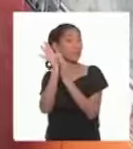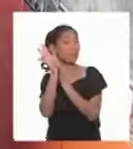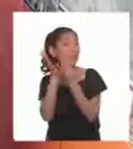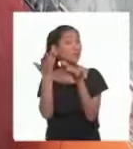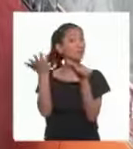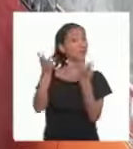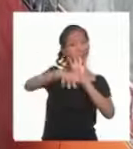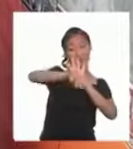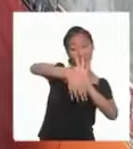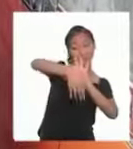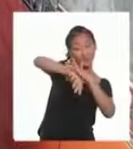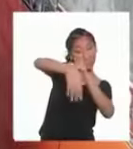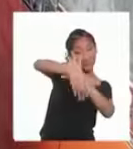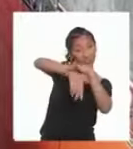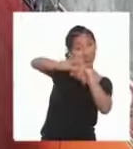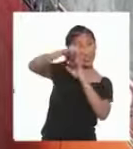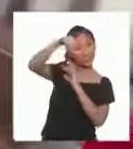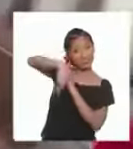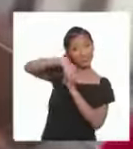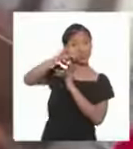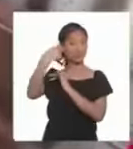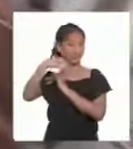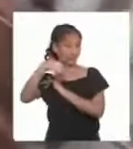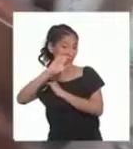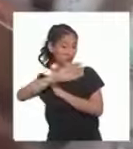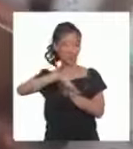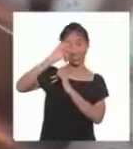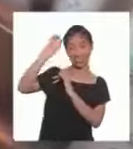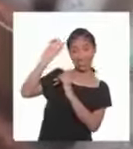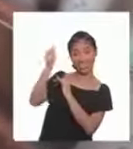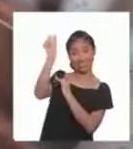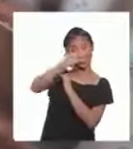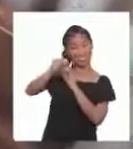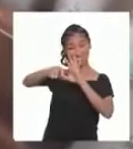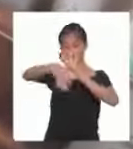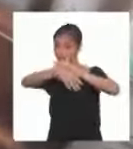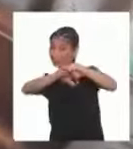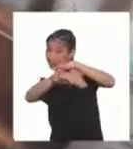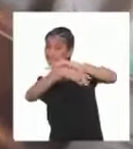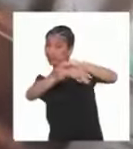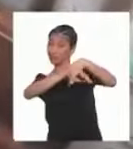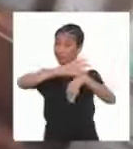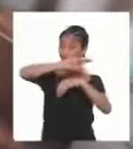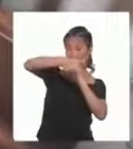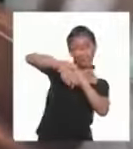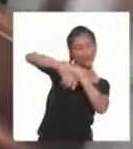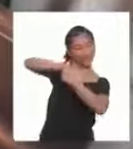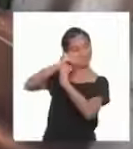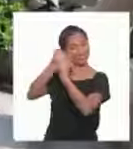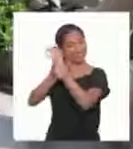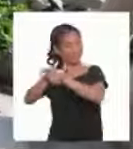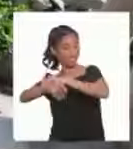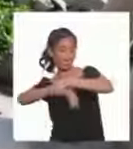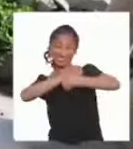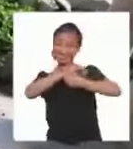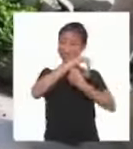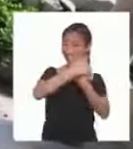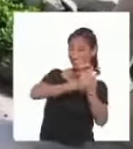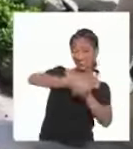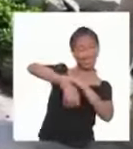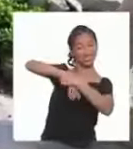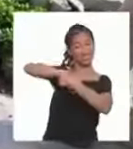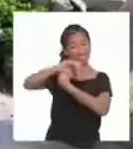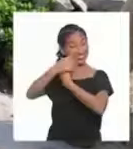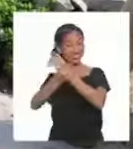las muñecas, no se olviden de lavarse también las muñecas. A lavarse las manos, chicos.